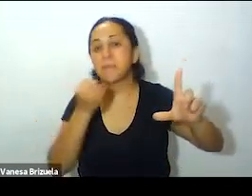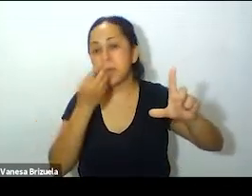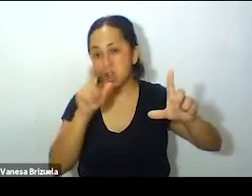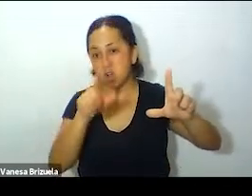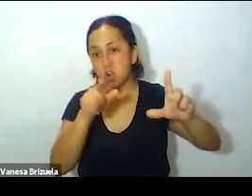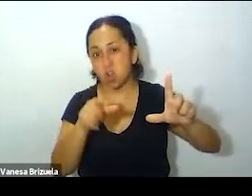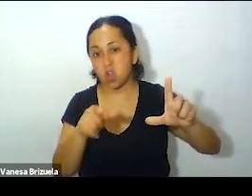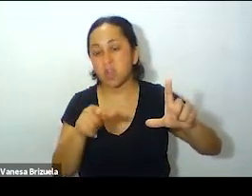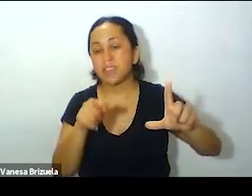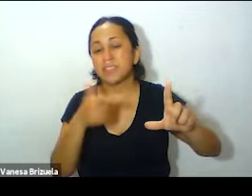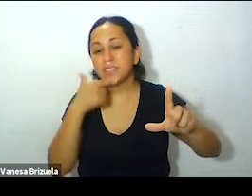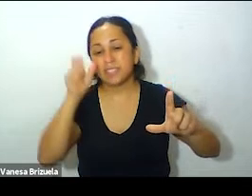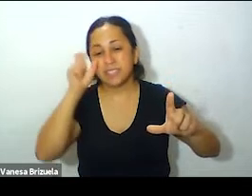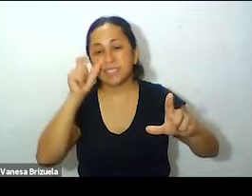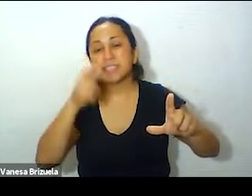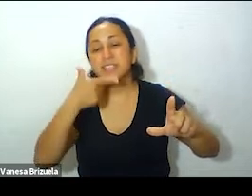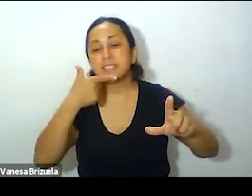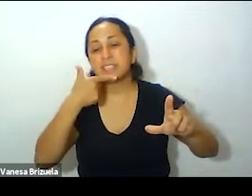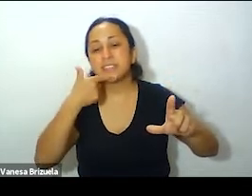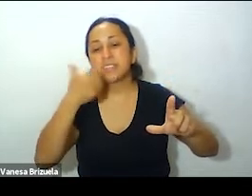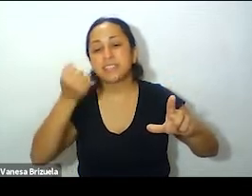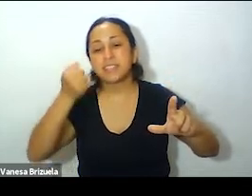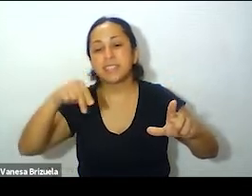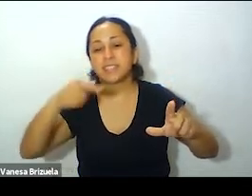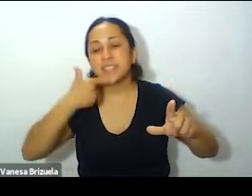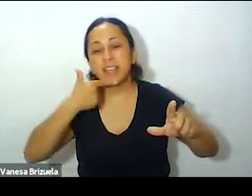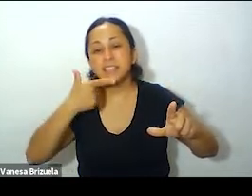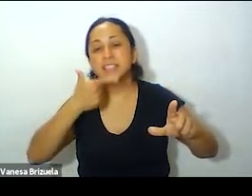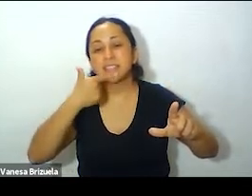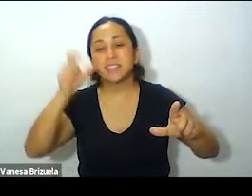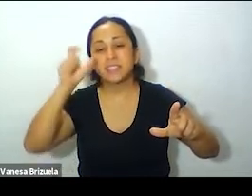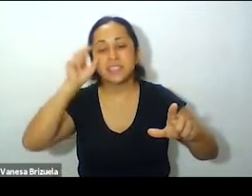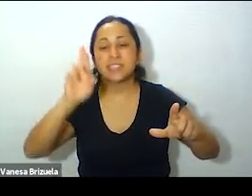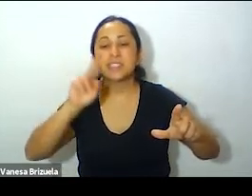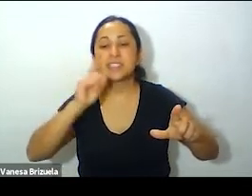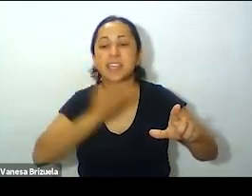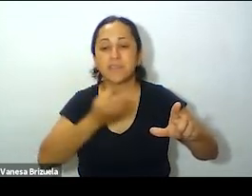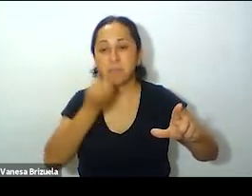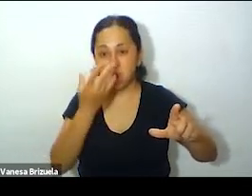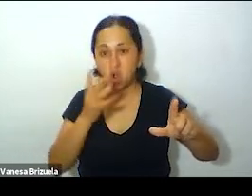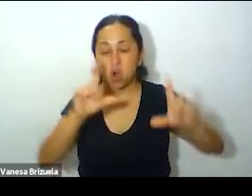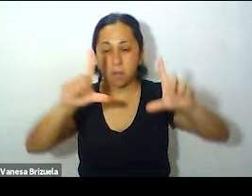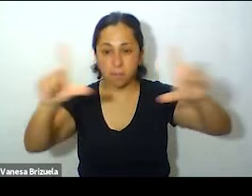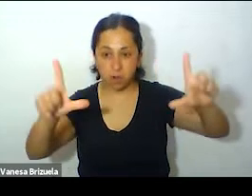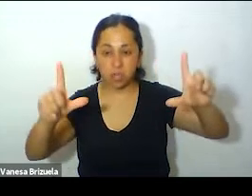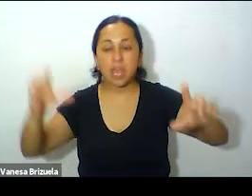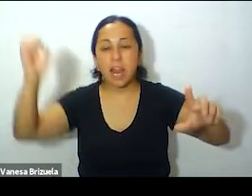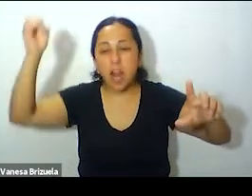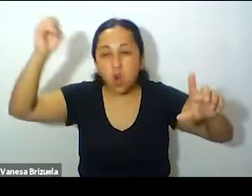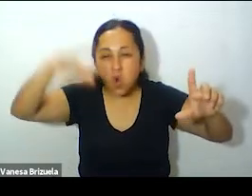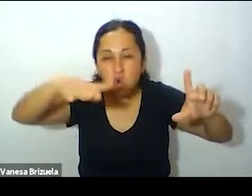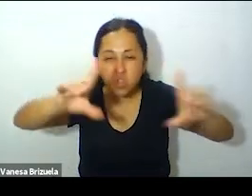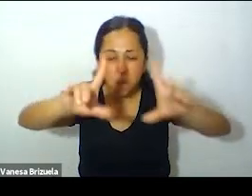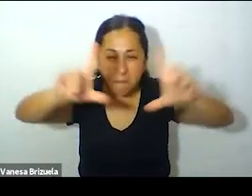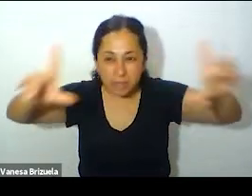tenga estas decoraciones, es más, me conviene que no estén, porque la luz